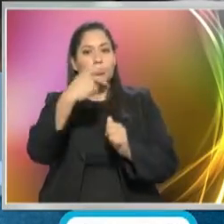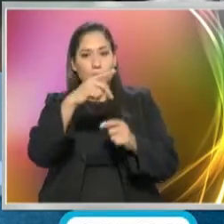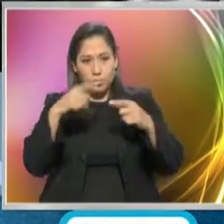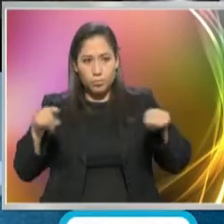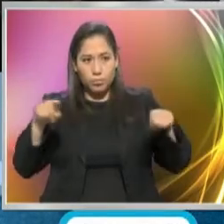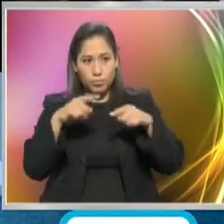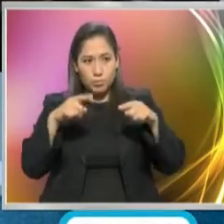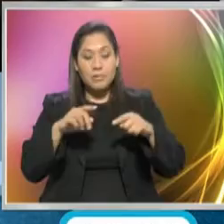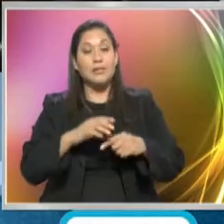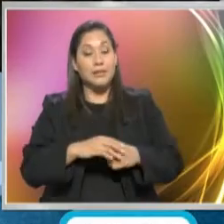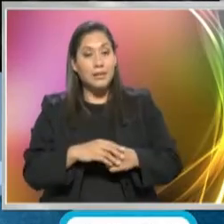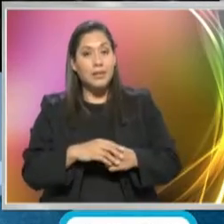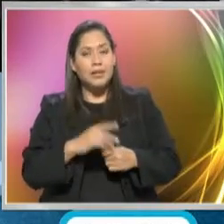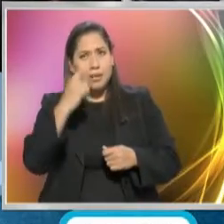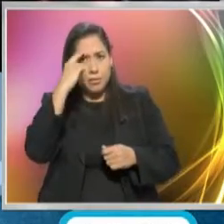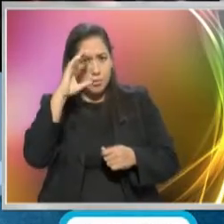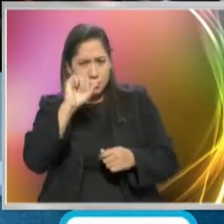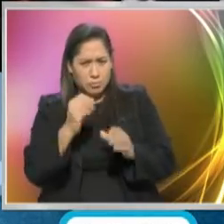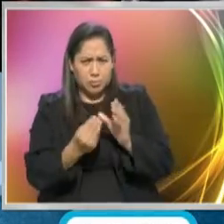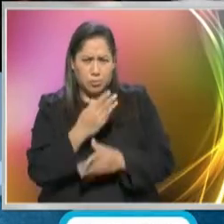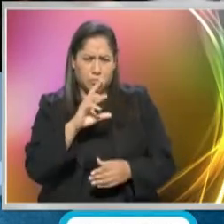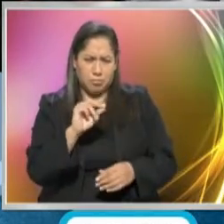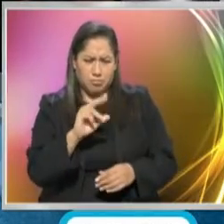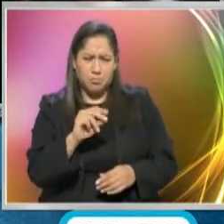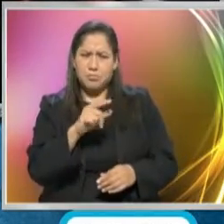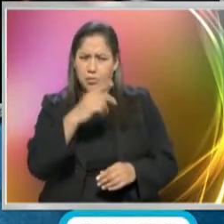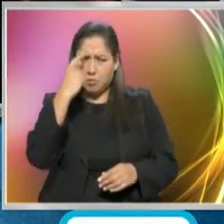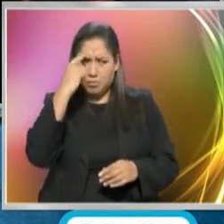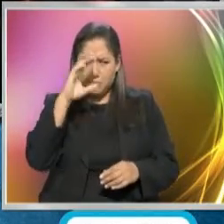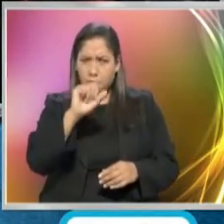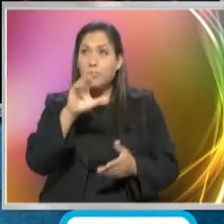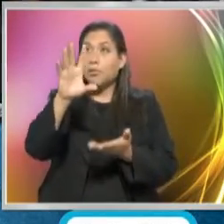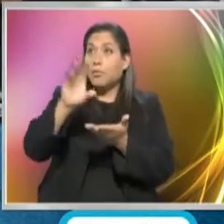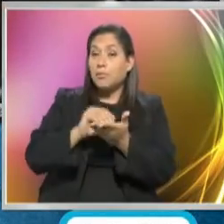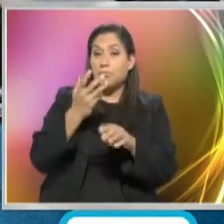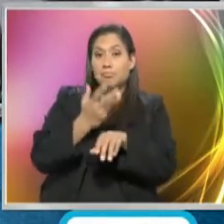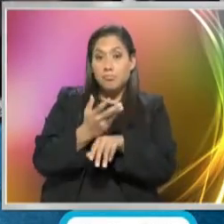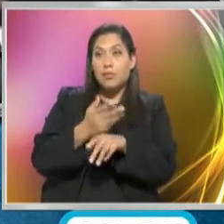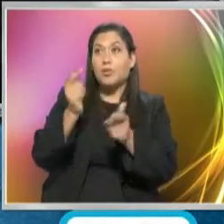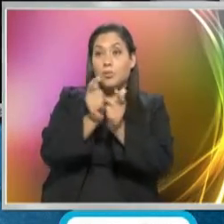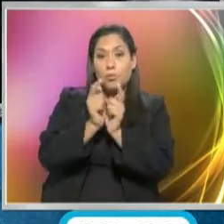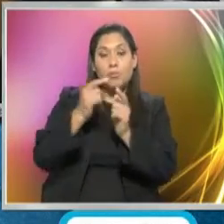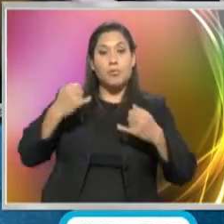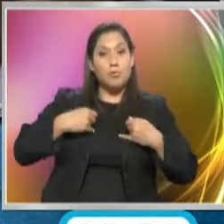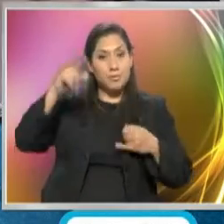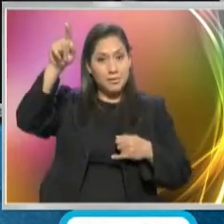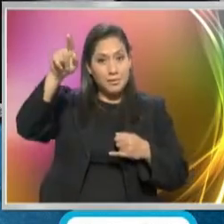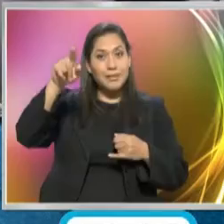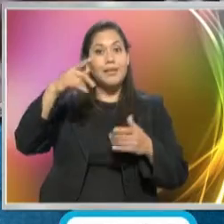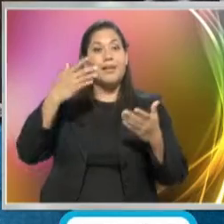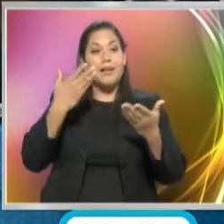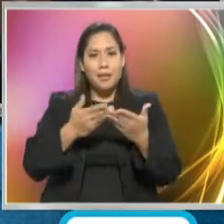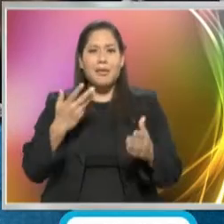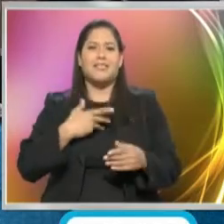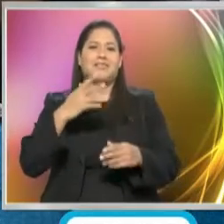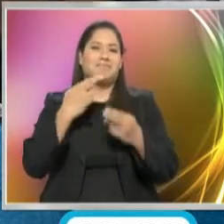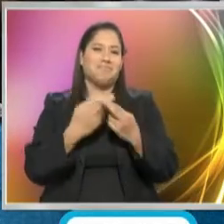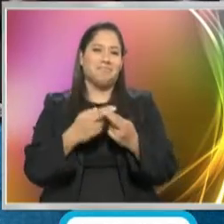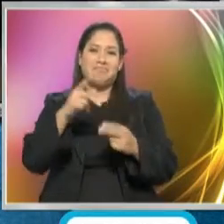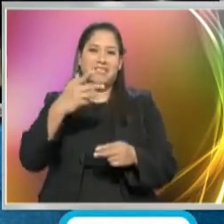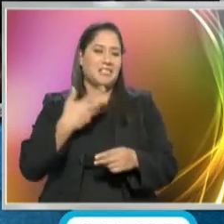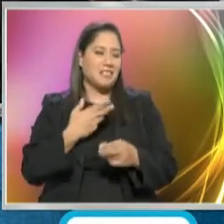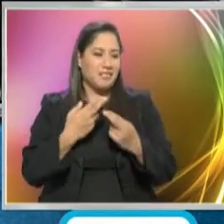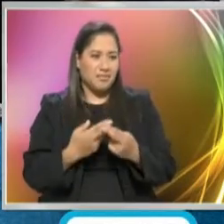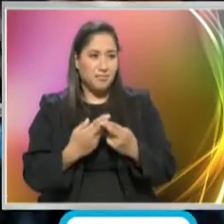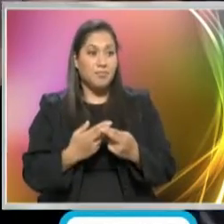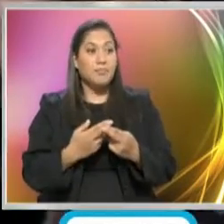que era un concepto que también no era nada nuevo, era un concepto que venía copiado de Estados Unidos, de los grupos juveniles que ahora ya los encuentras todo el tiempo,